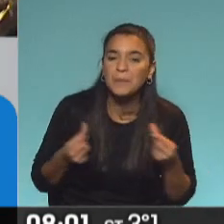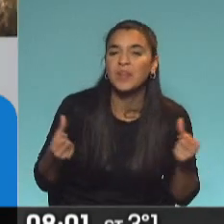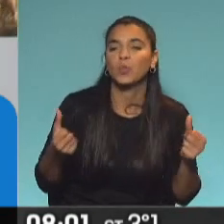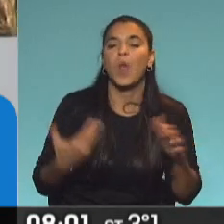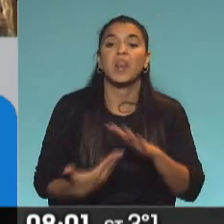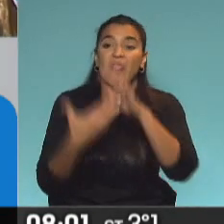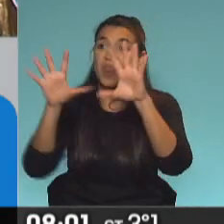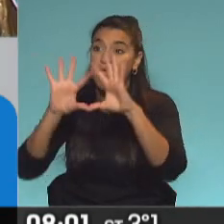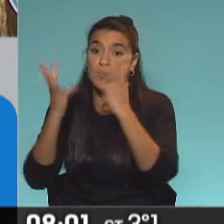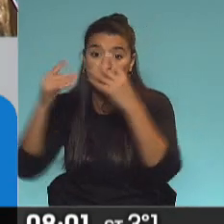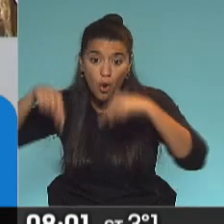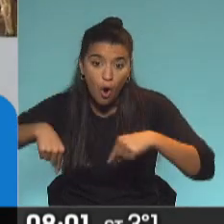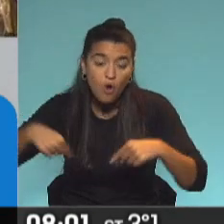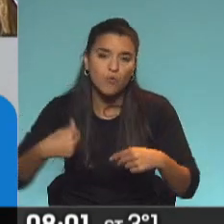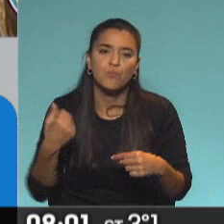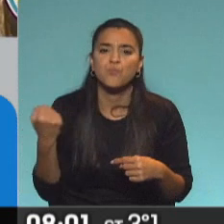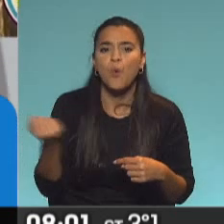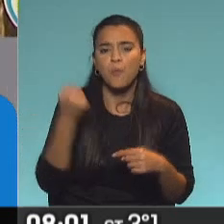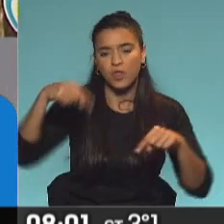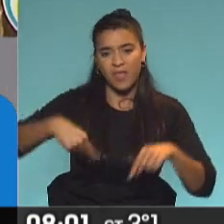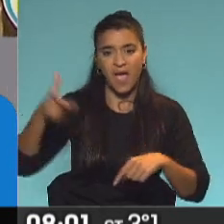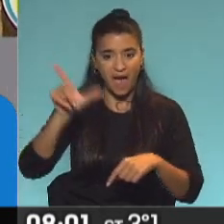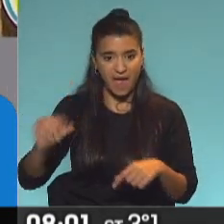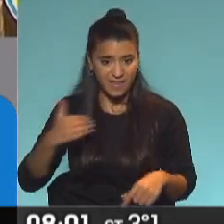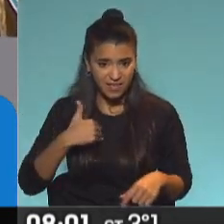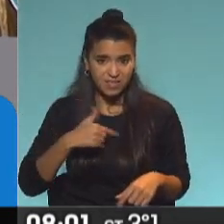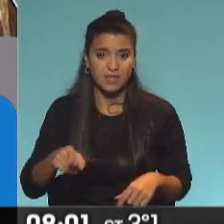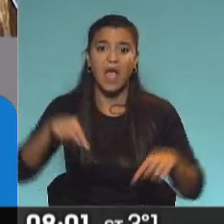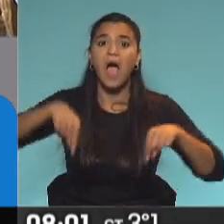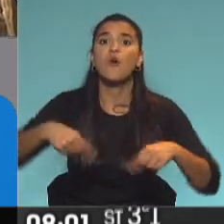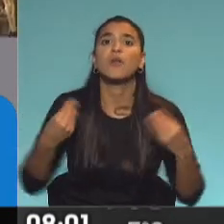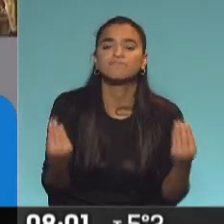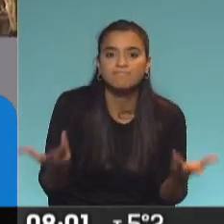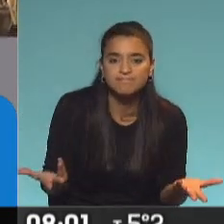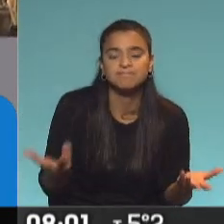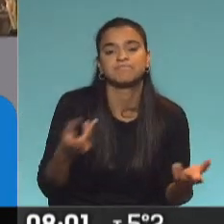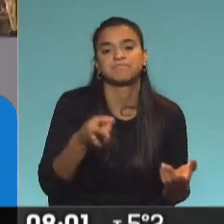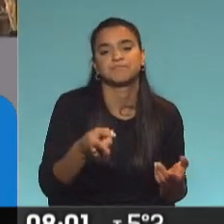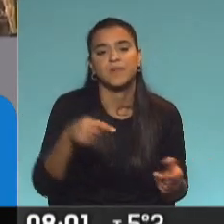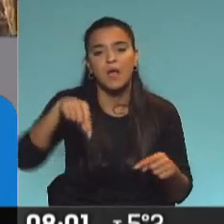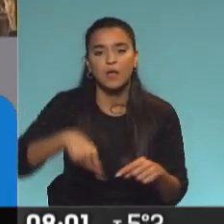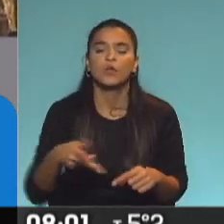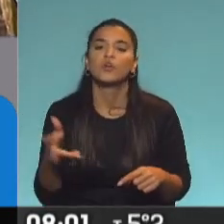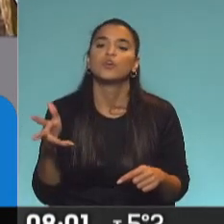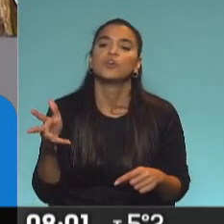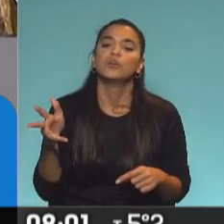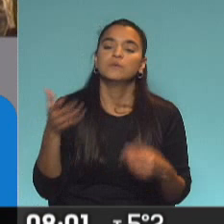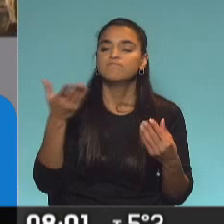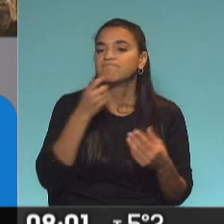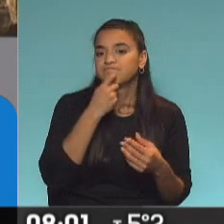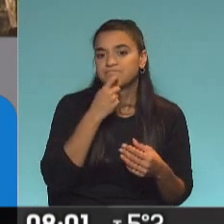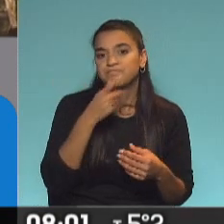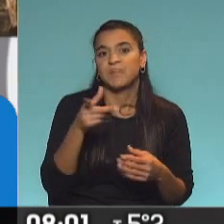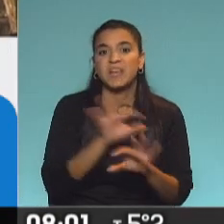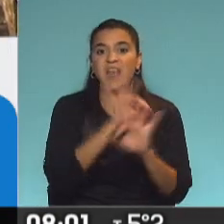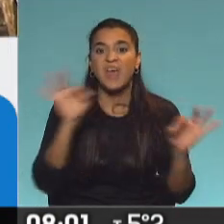del mundo, que en este momento hoy tienen que gestionar, como aquí en la República Argentina, el aquí y ahora, bajándolo a la cotidianeidad. Esto de que